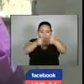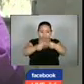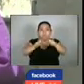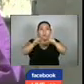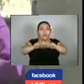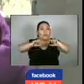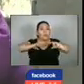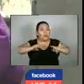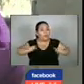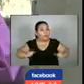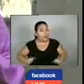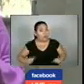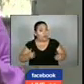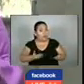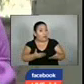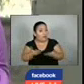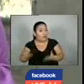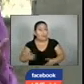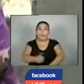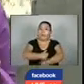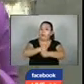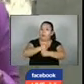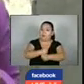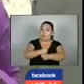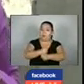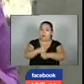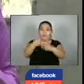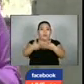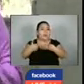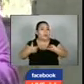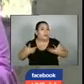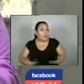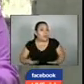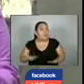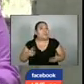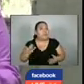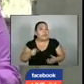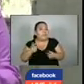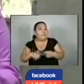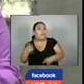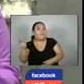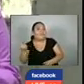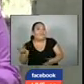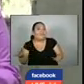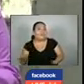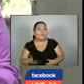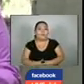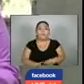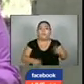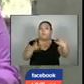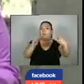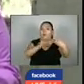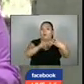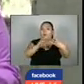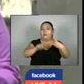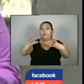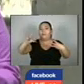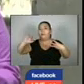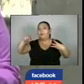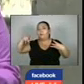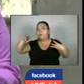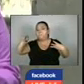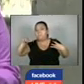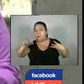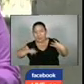para dar efectividad, para garantizar, porque no hay derechos sin recursos. En tercer lugar, señaló que la LEPINA cuenta